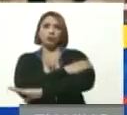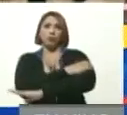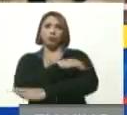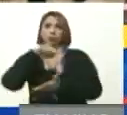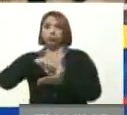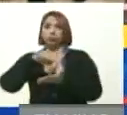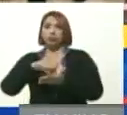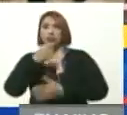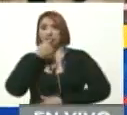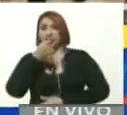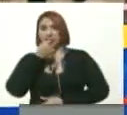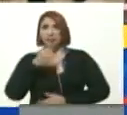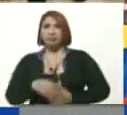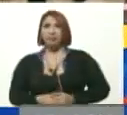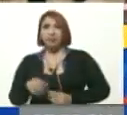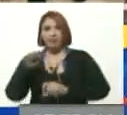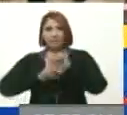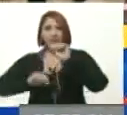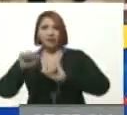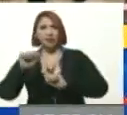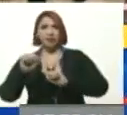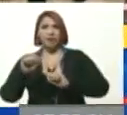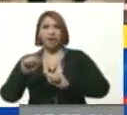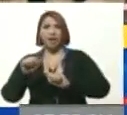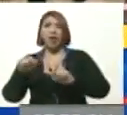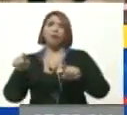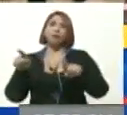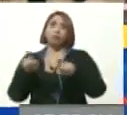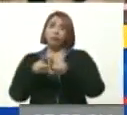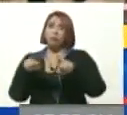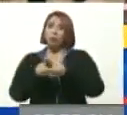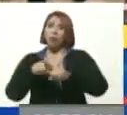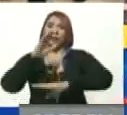defendía un trato igualitario y justo para Alex Saab.